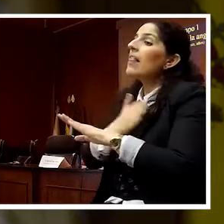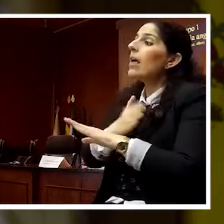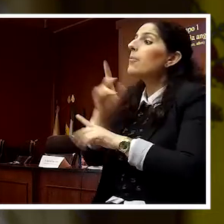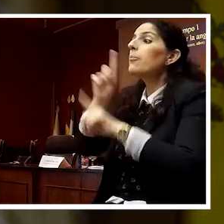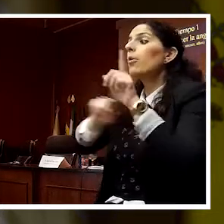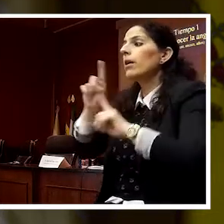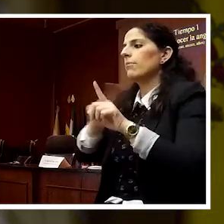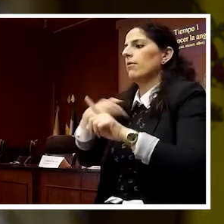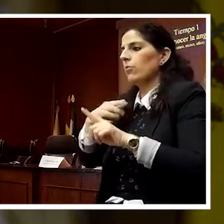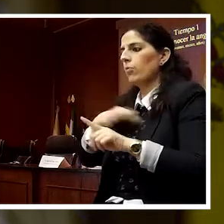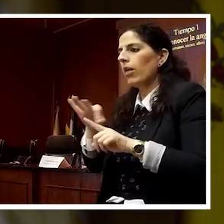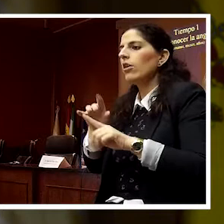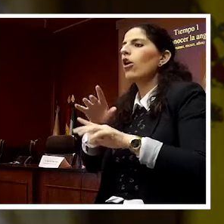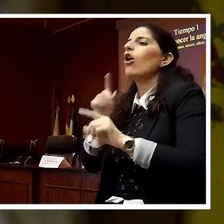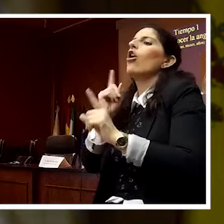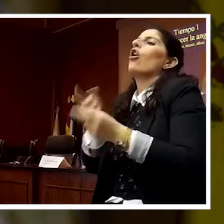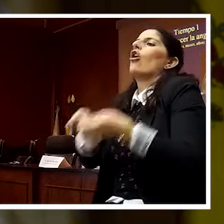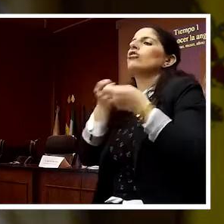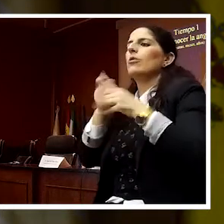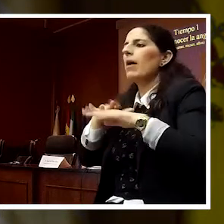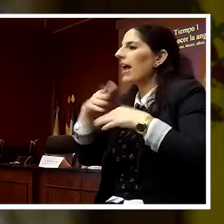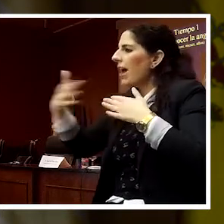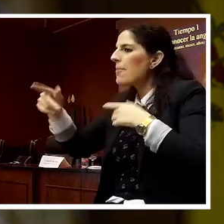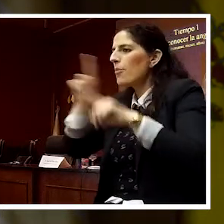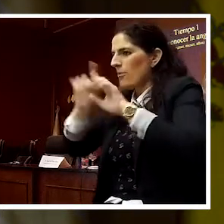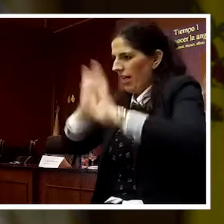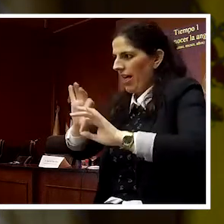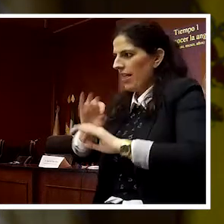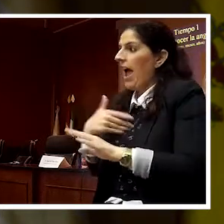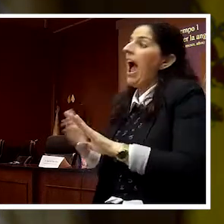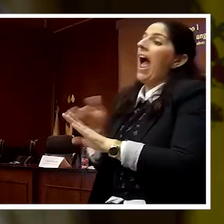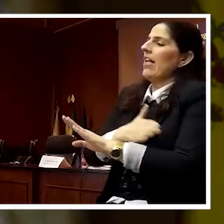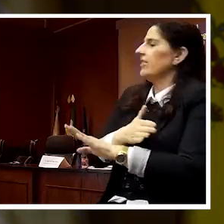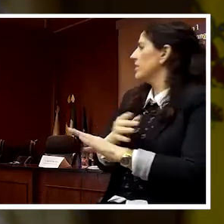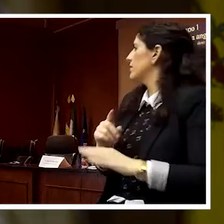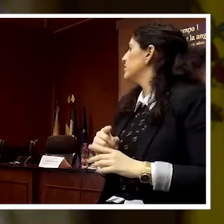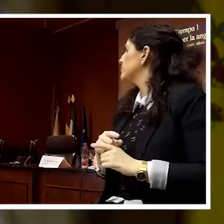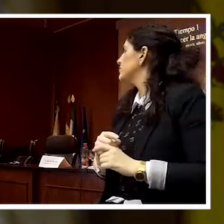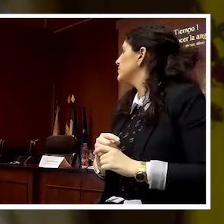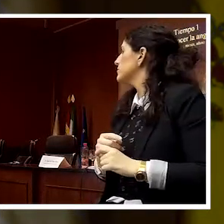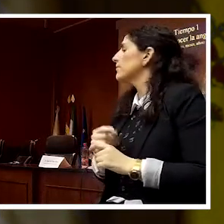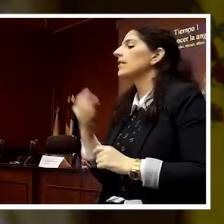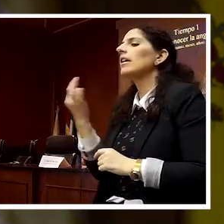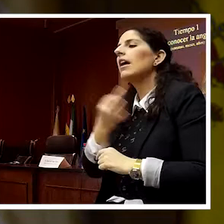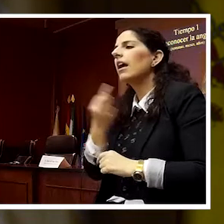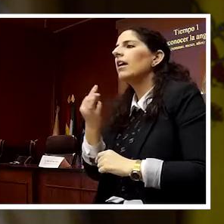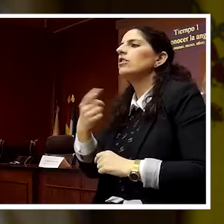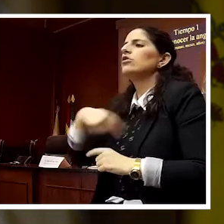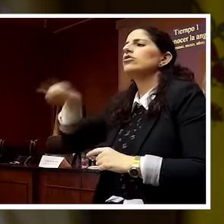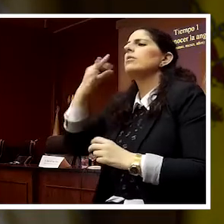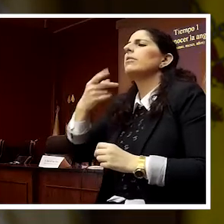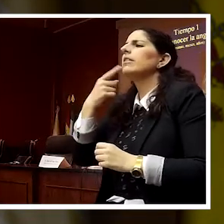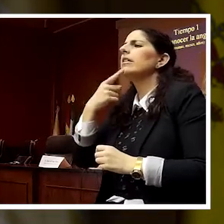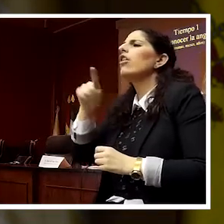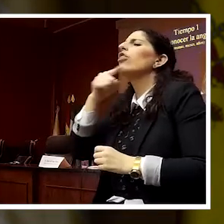poder evitar la catástrofe, pues diríamos que nosotros hablamos